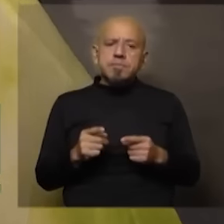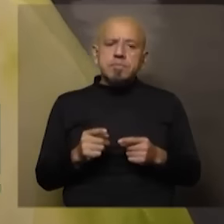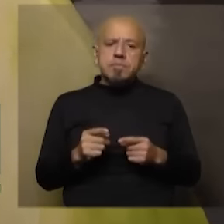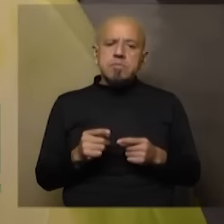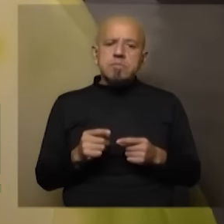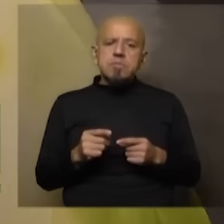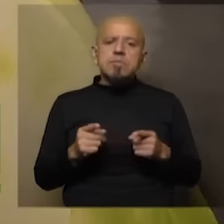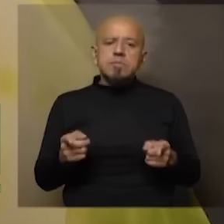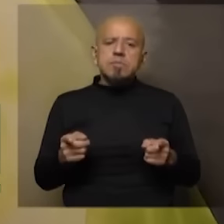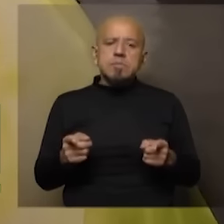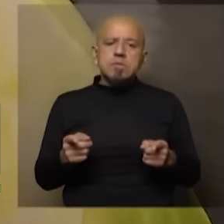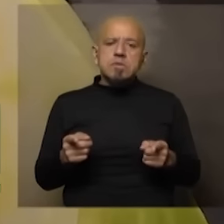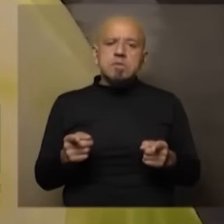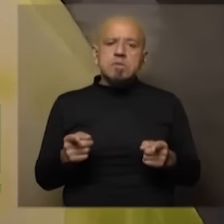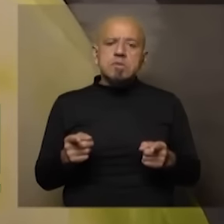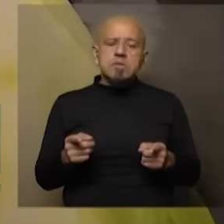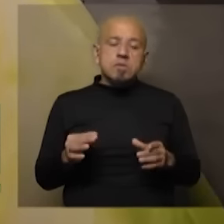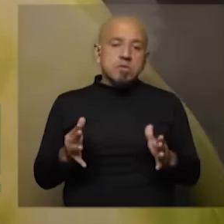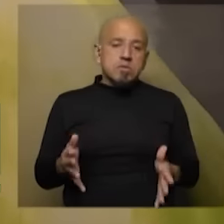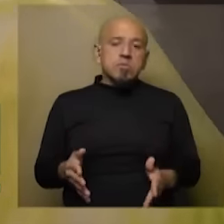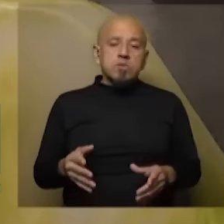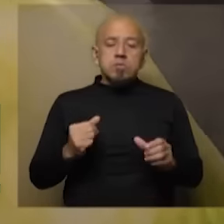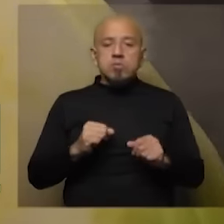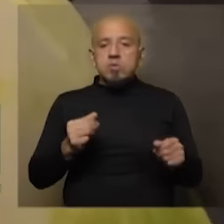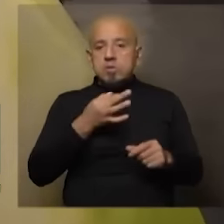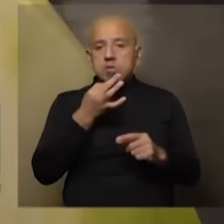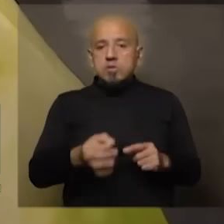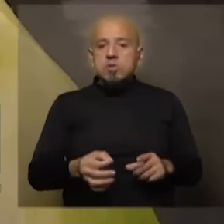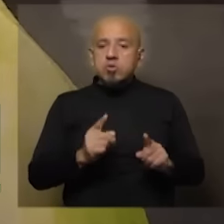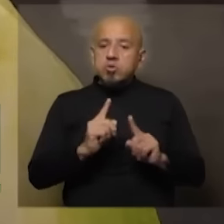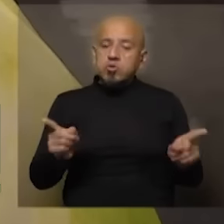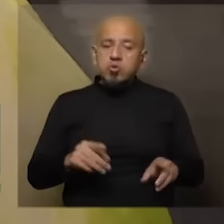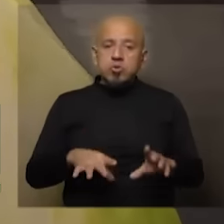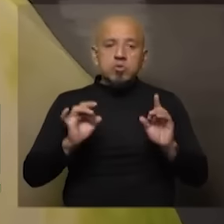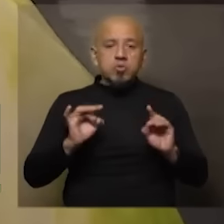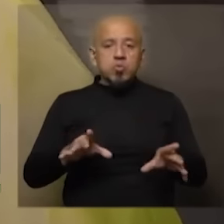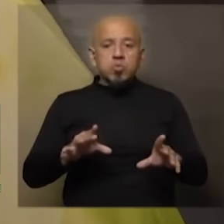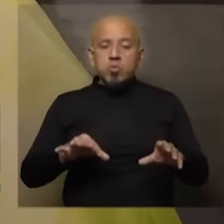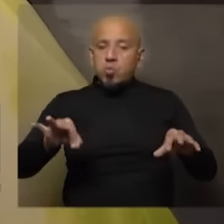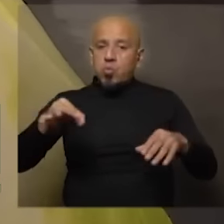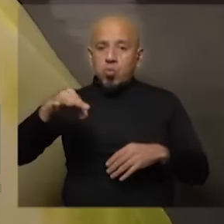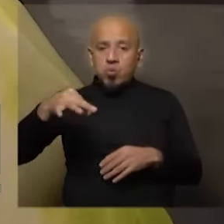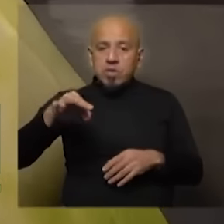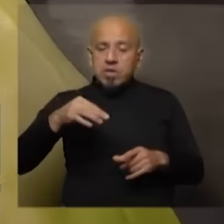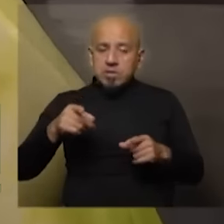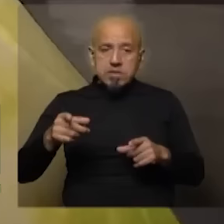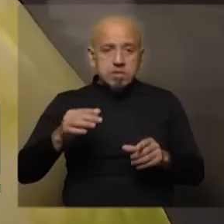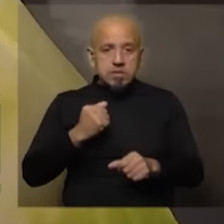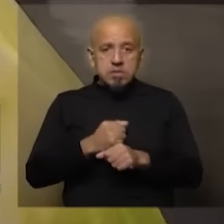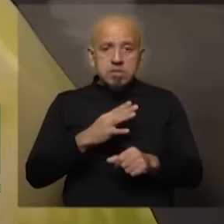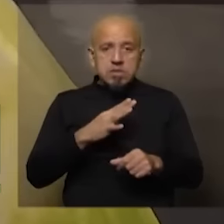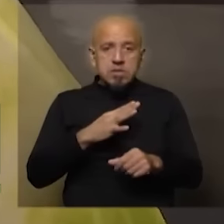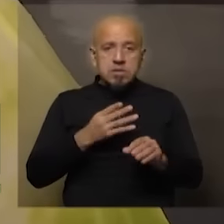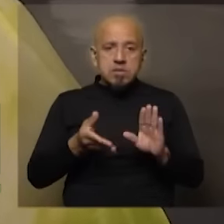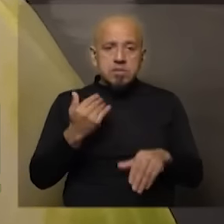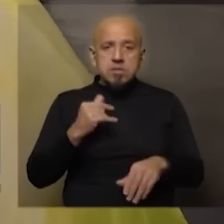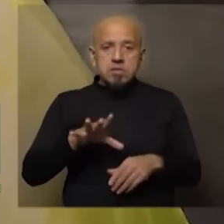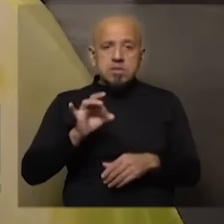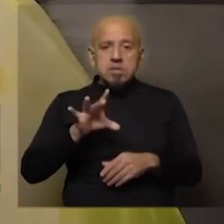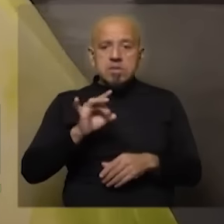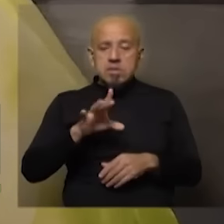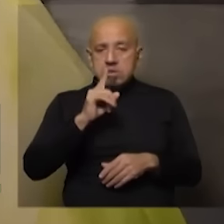poder hacer uso de esta herramienta para poder decir, porque no son las únicas trabajadoras sexuales visibles en el país, hay más de 15.000